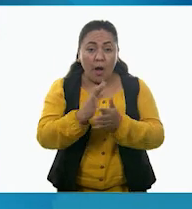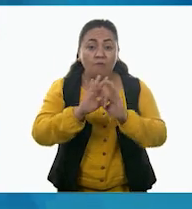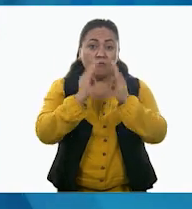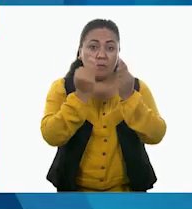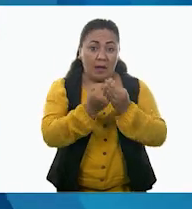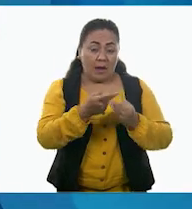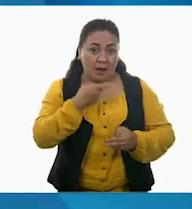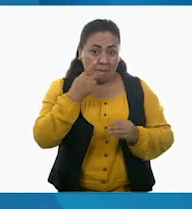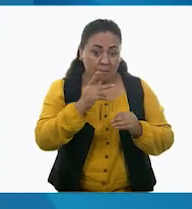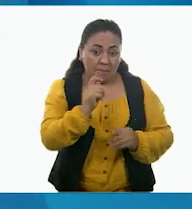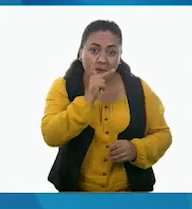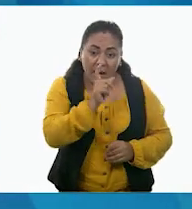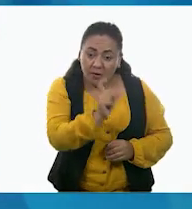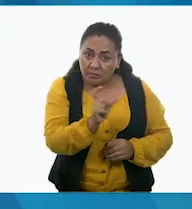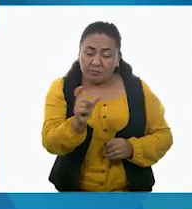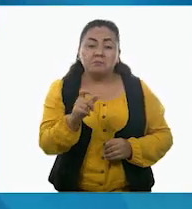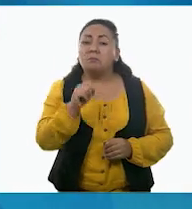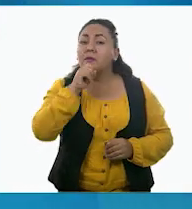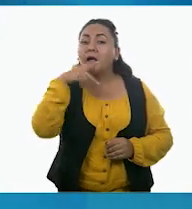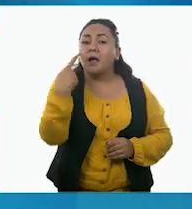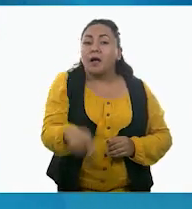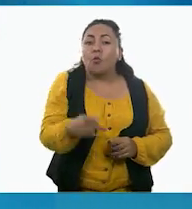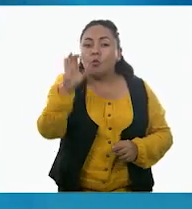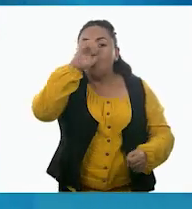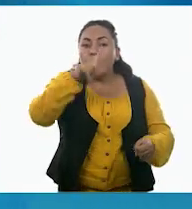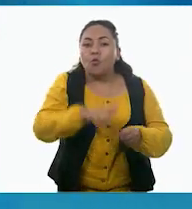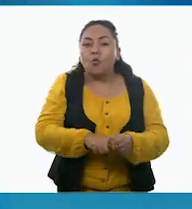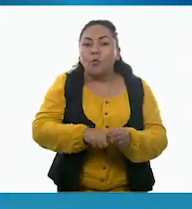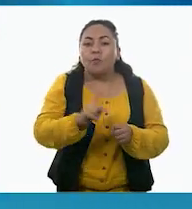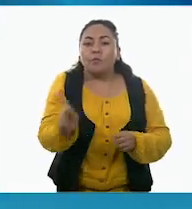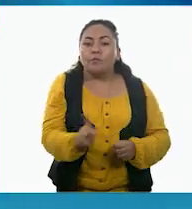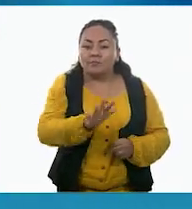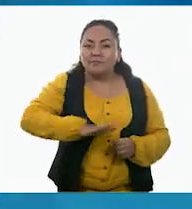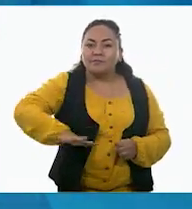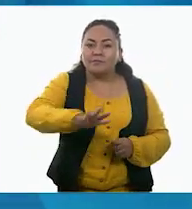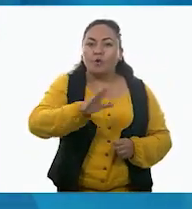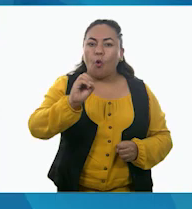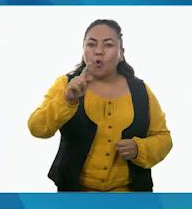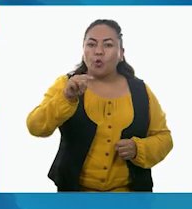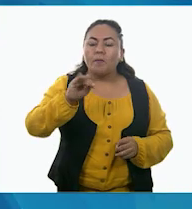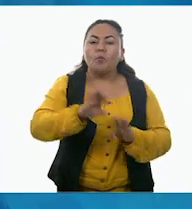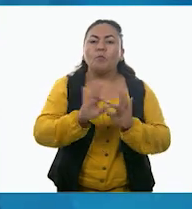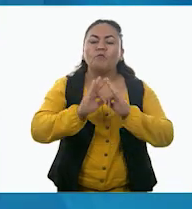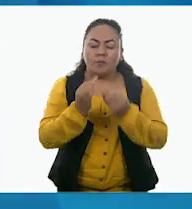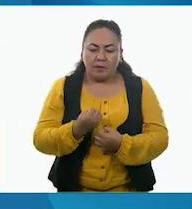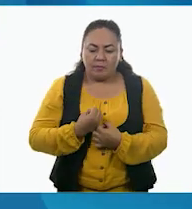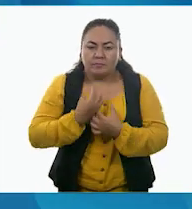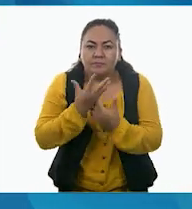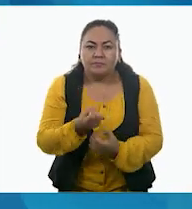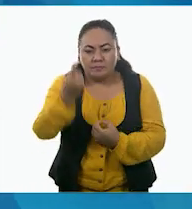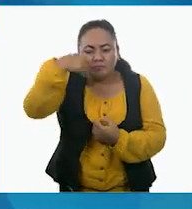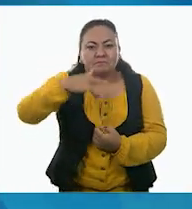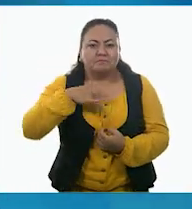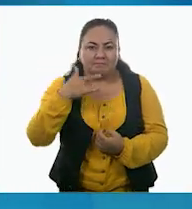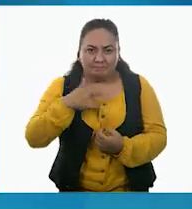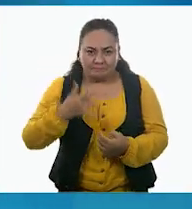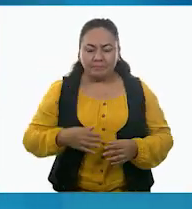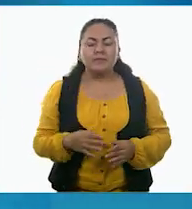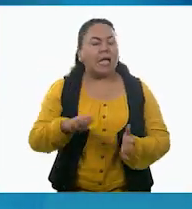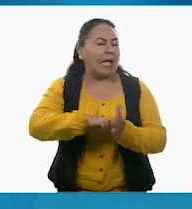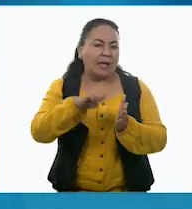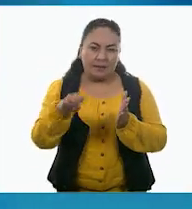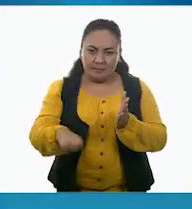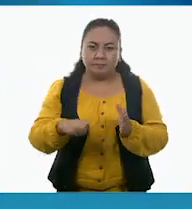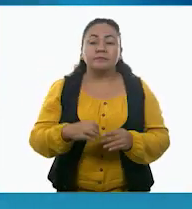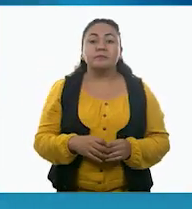palabras. Forman parte de la cultura del pueblo otomí y expresan su forma de pensar y de sentir. Por